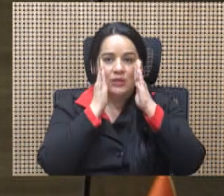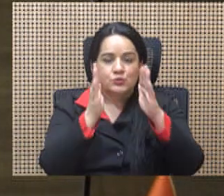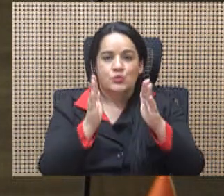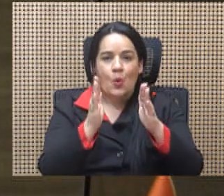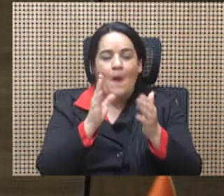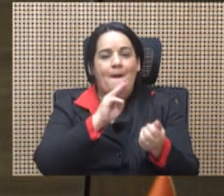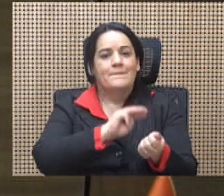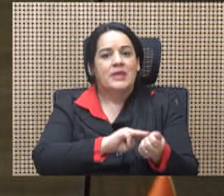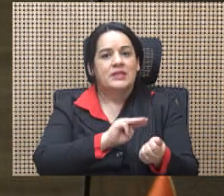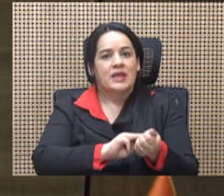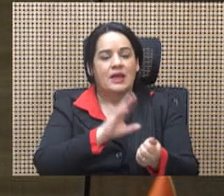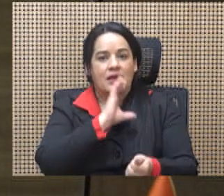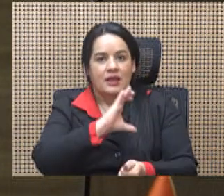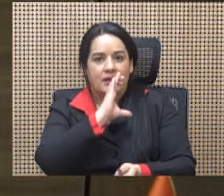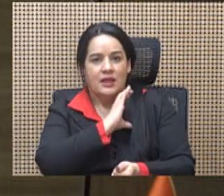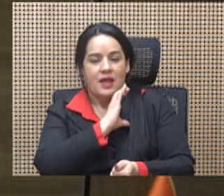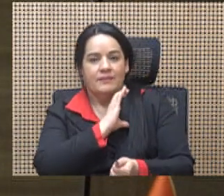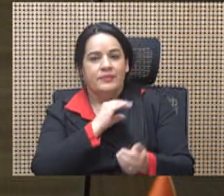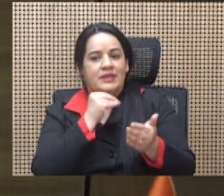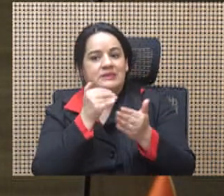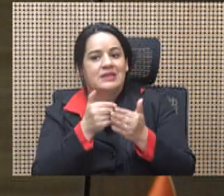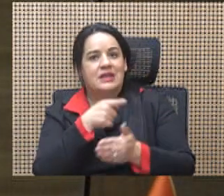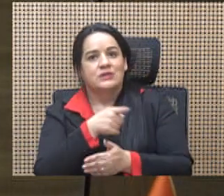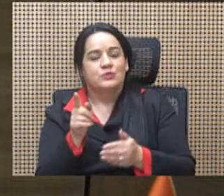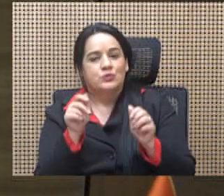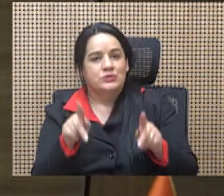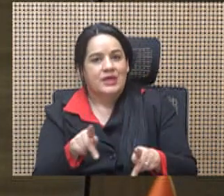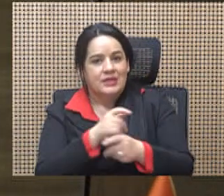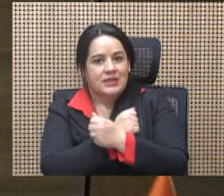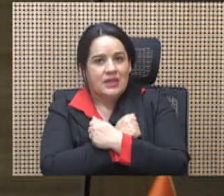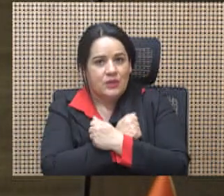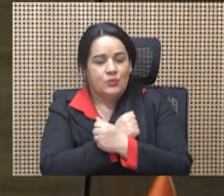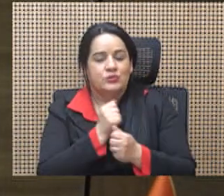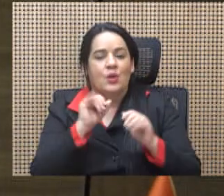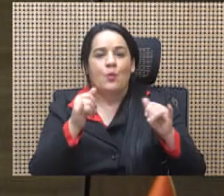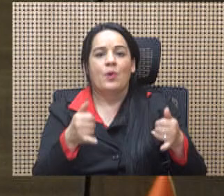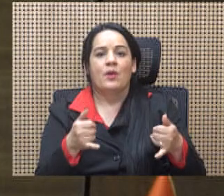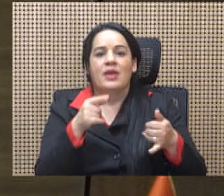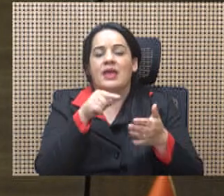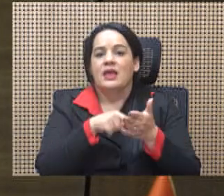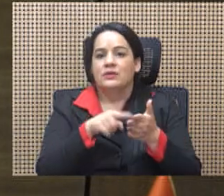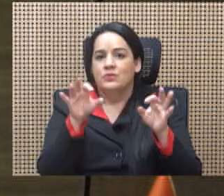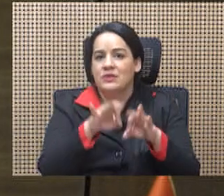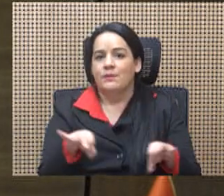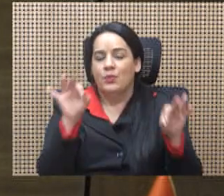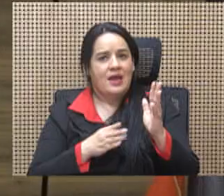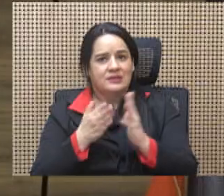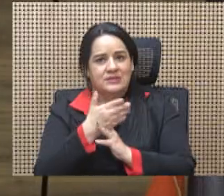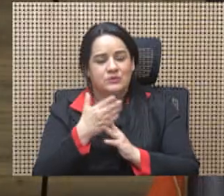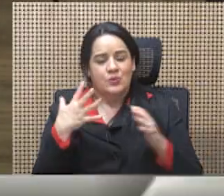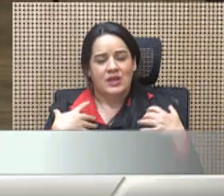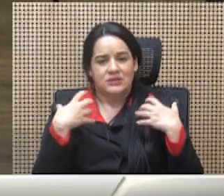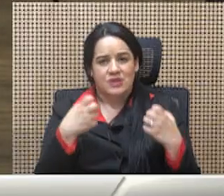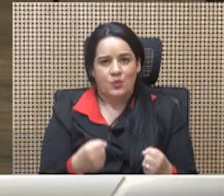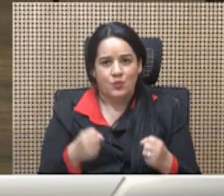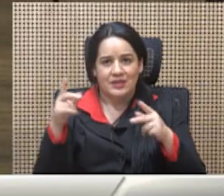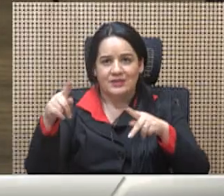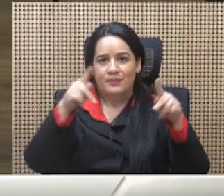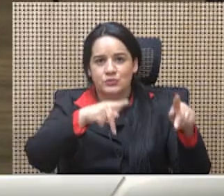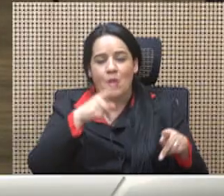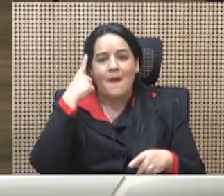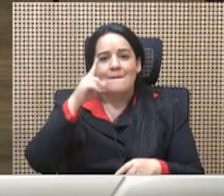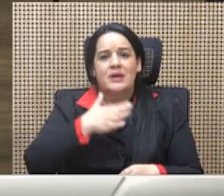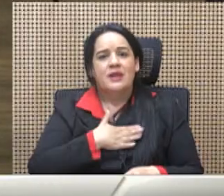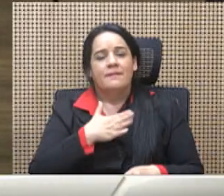y cerca de sus seres queridos está en juego este nuevo hospital es vital para nuestra comunidad para mí como